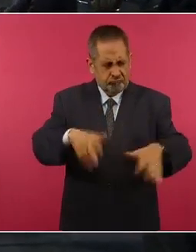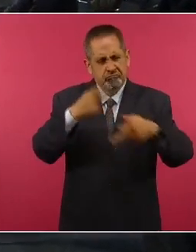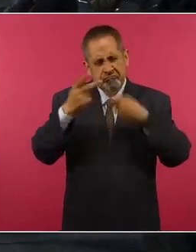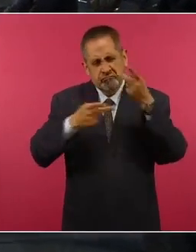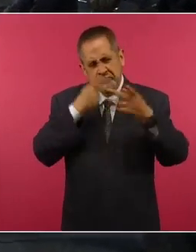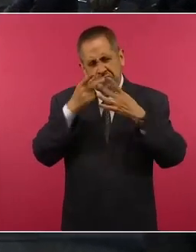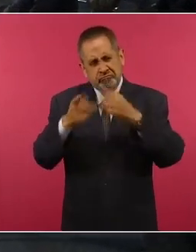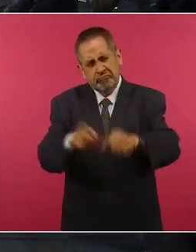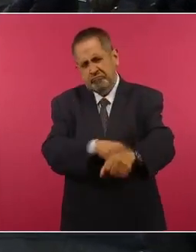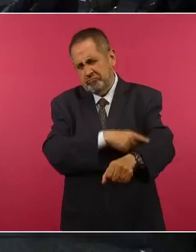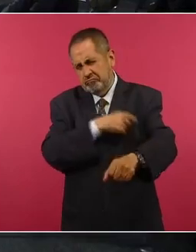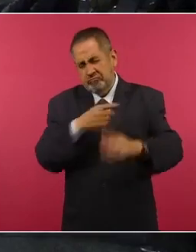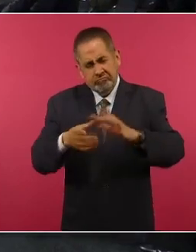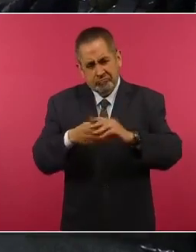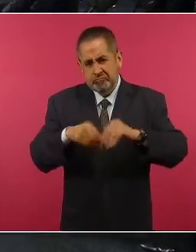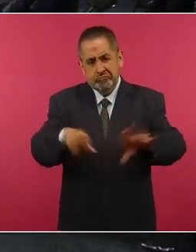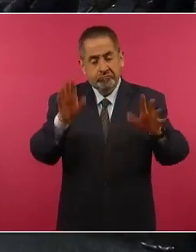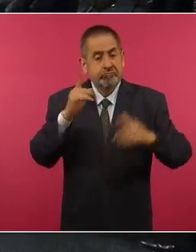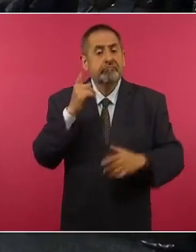A